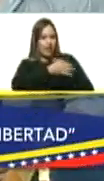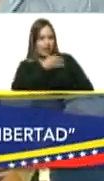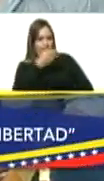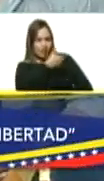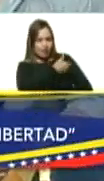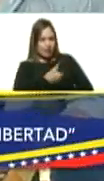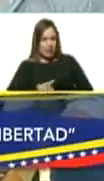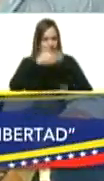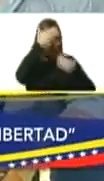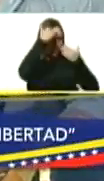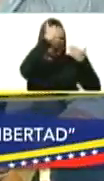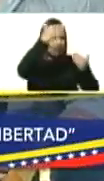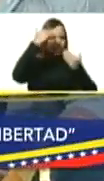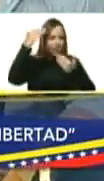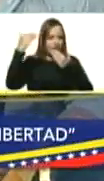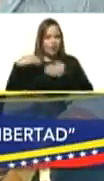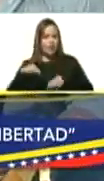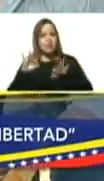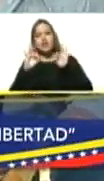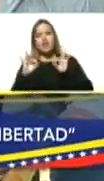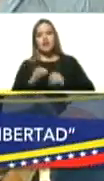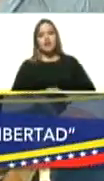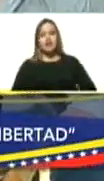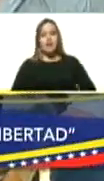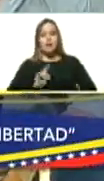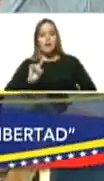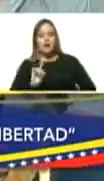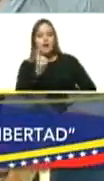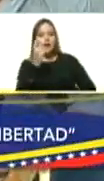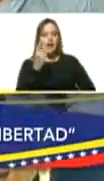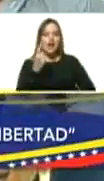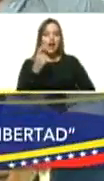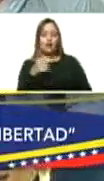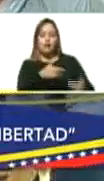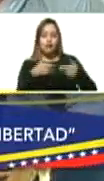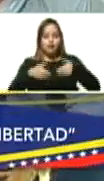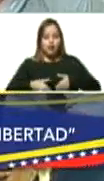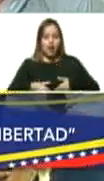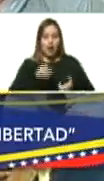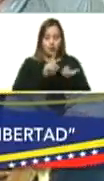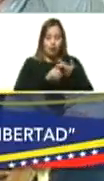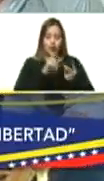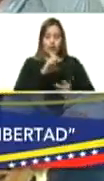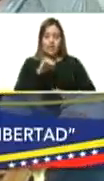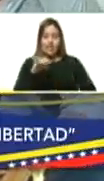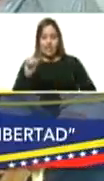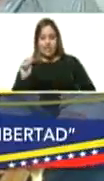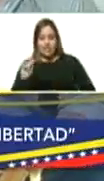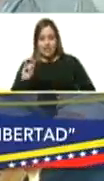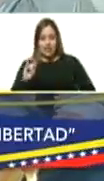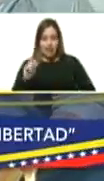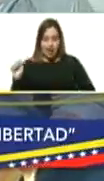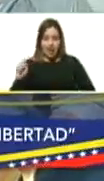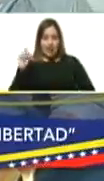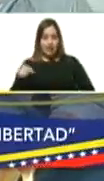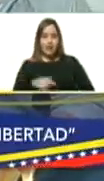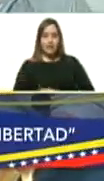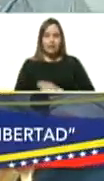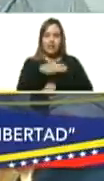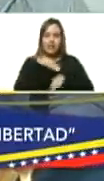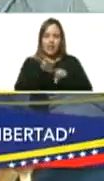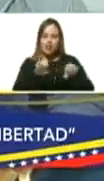Presidente, un saludo. Saludo especial a nuestra primera combatiente, a nuestro hermano Héctor Rodríguez, la ministra Yelixa, el